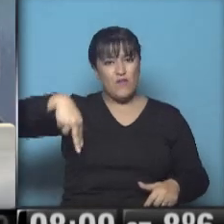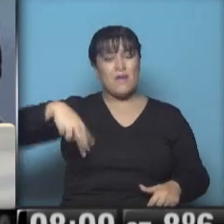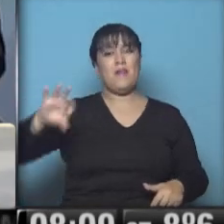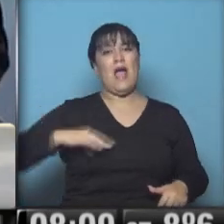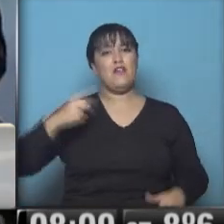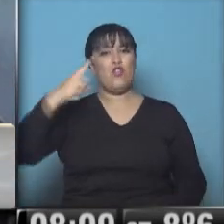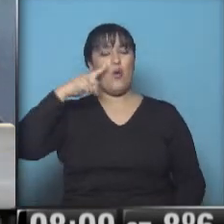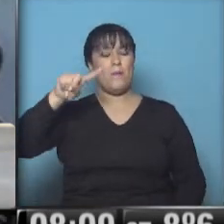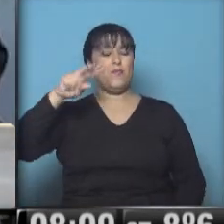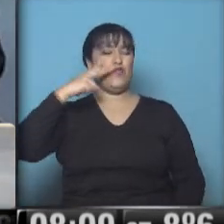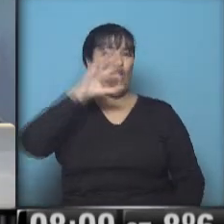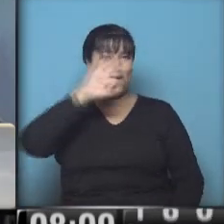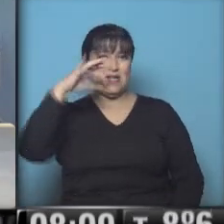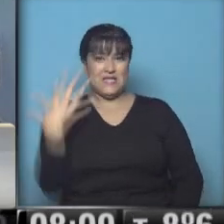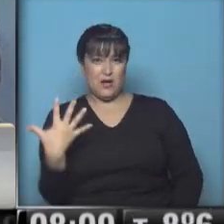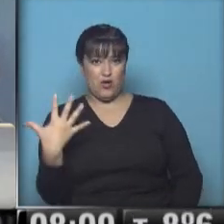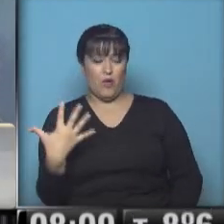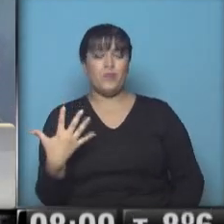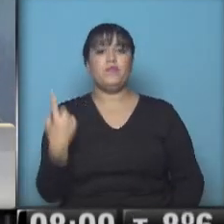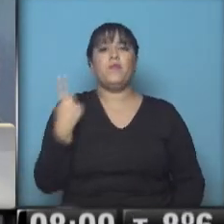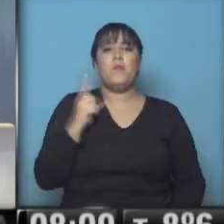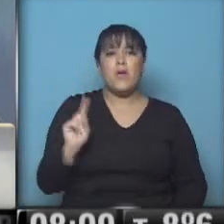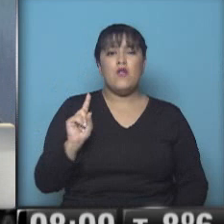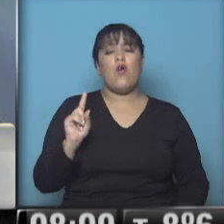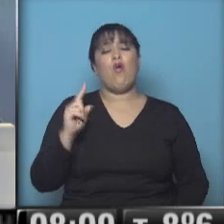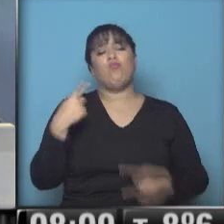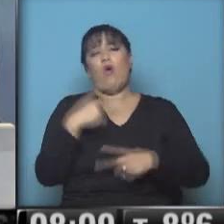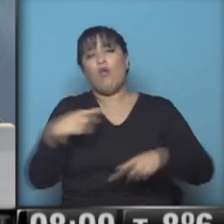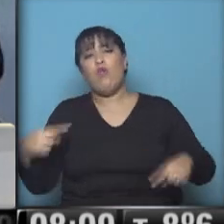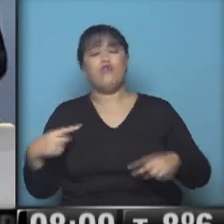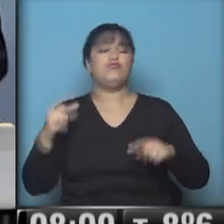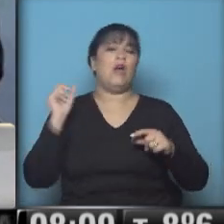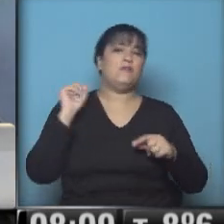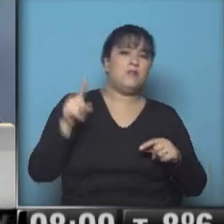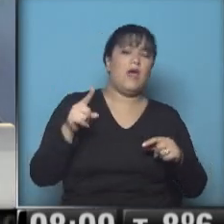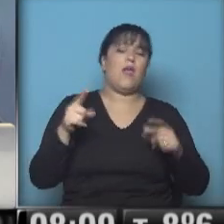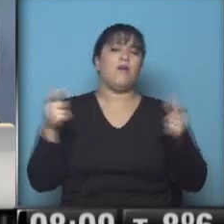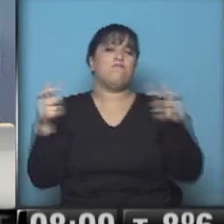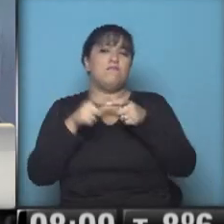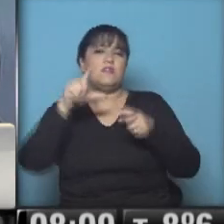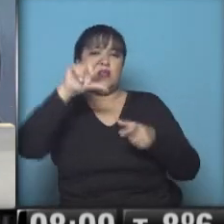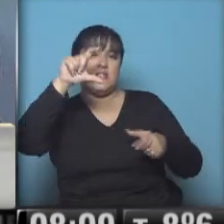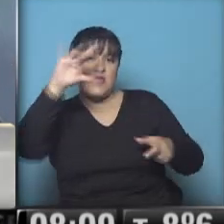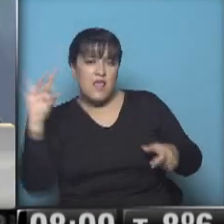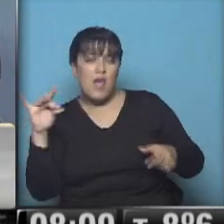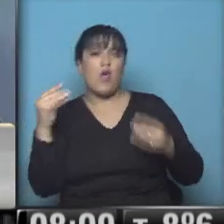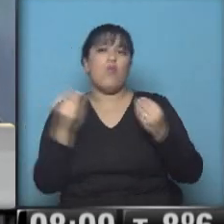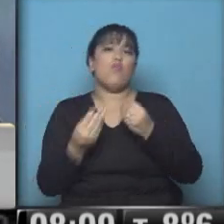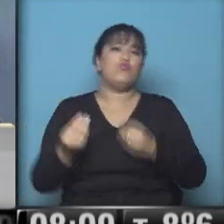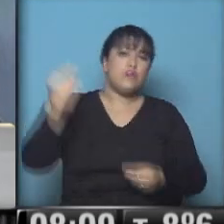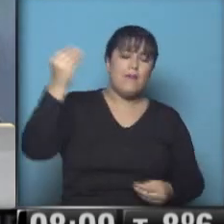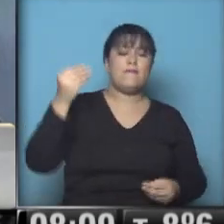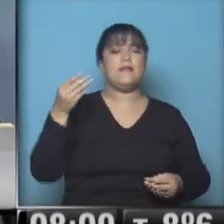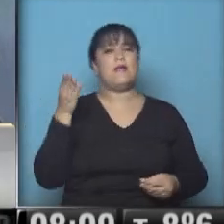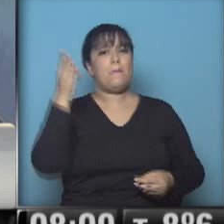2005 por razones múltiples de funciones en muchas ocasiones he tenido que pedir